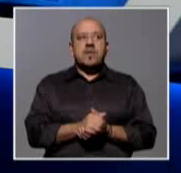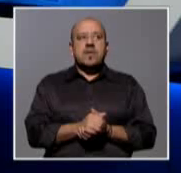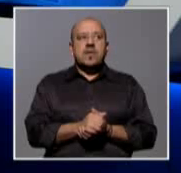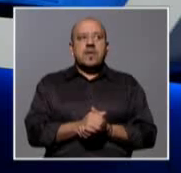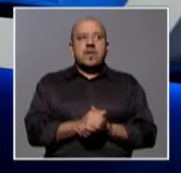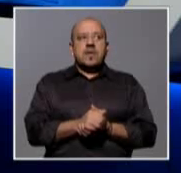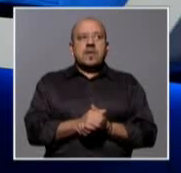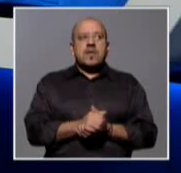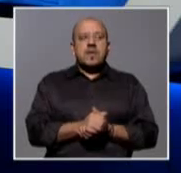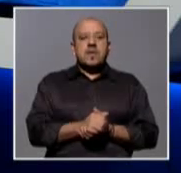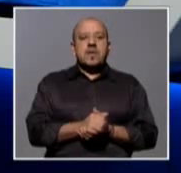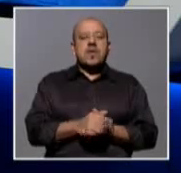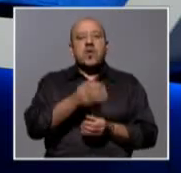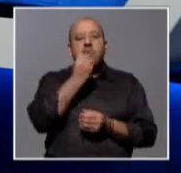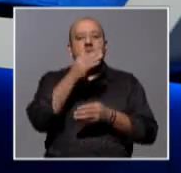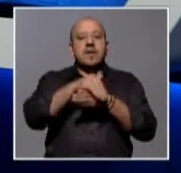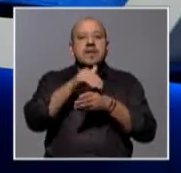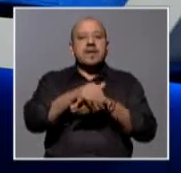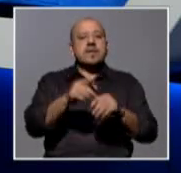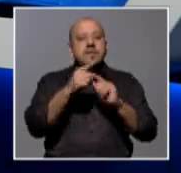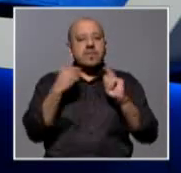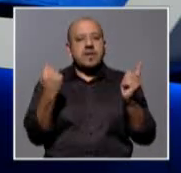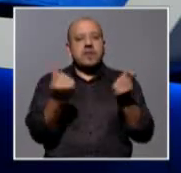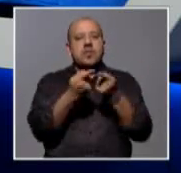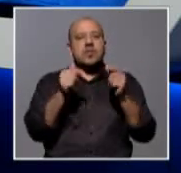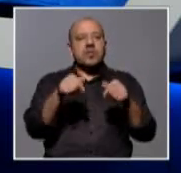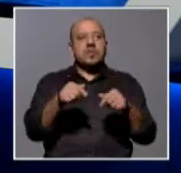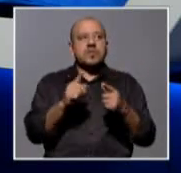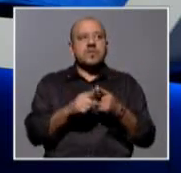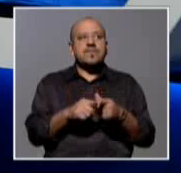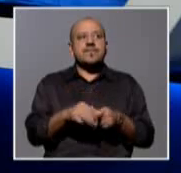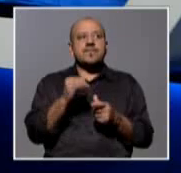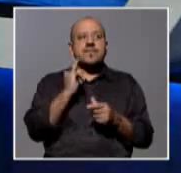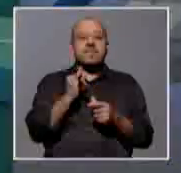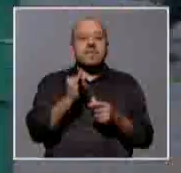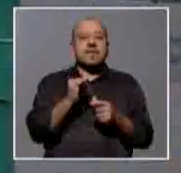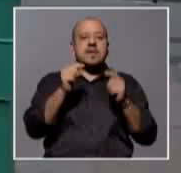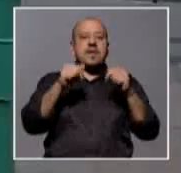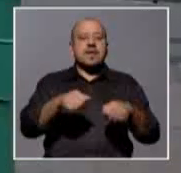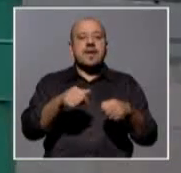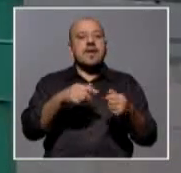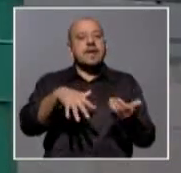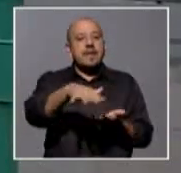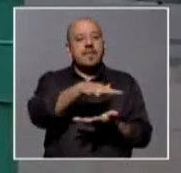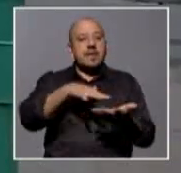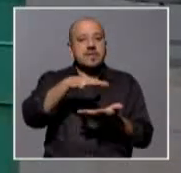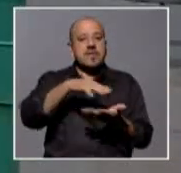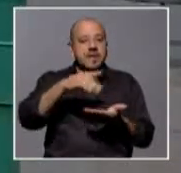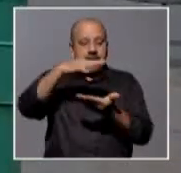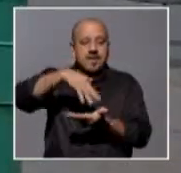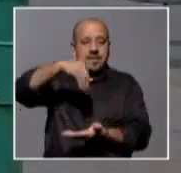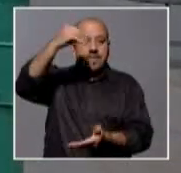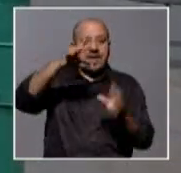Buenas tardes, amiga. Abrazo apretado para vos y para todos los televidentes. Sí, la Plaza Cagancha, en esta